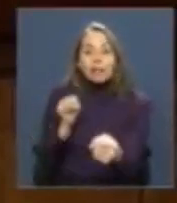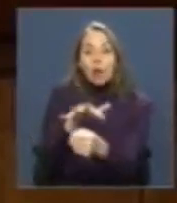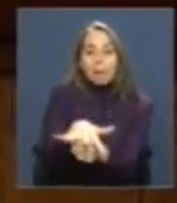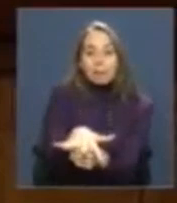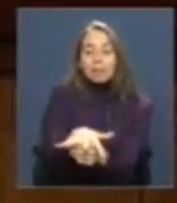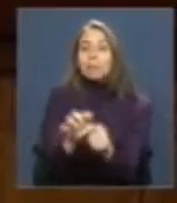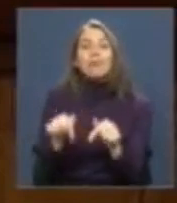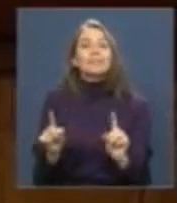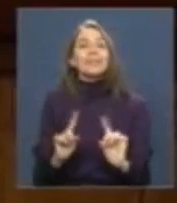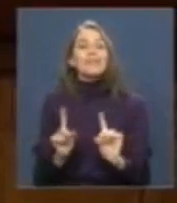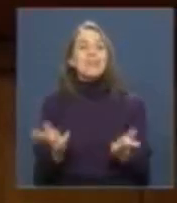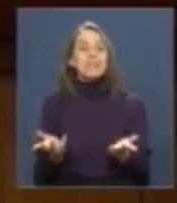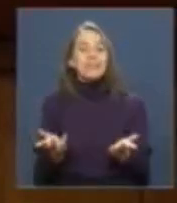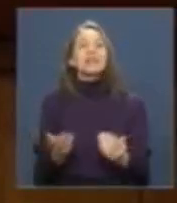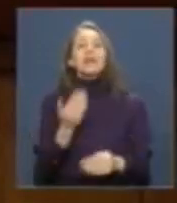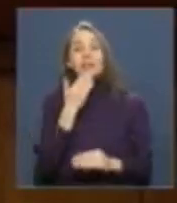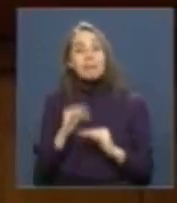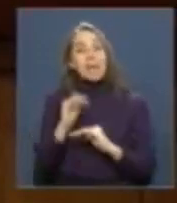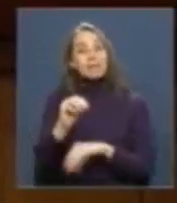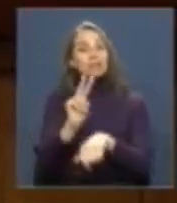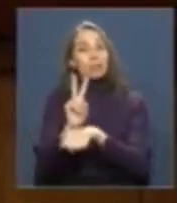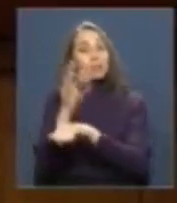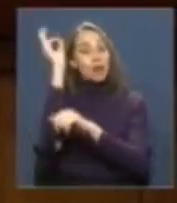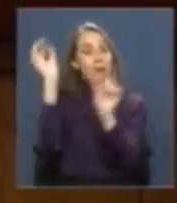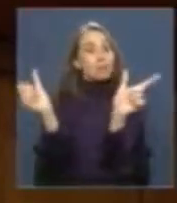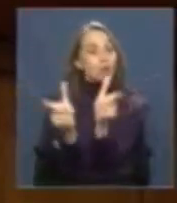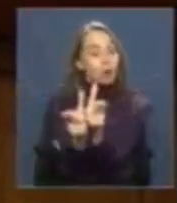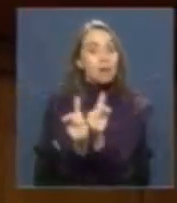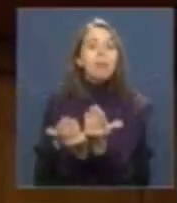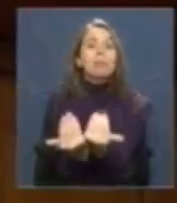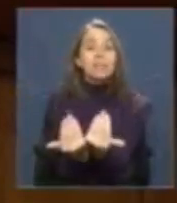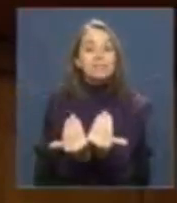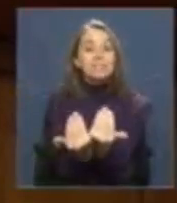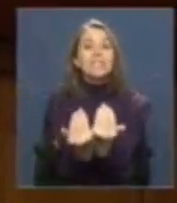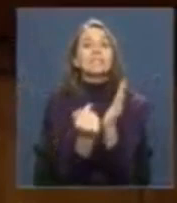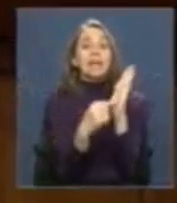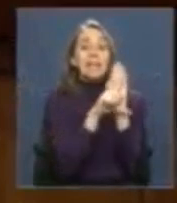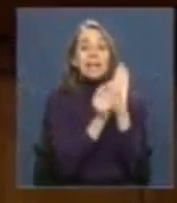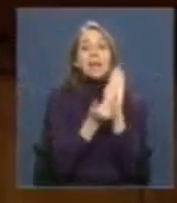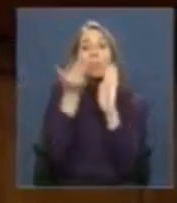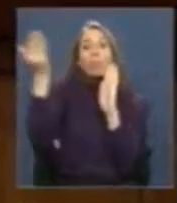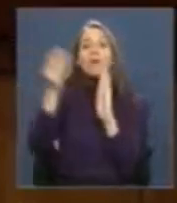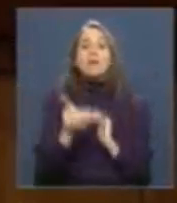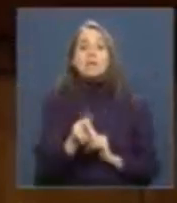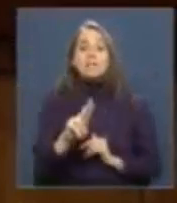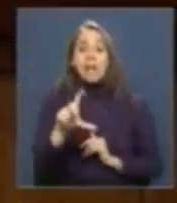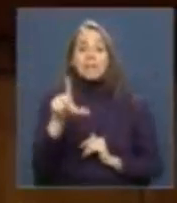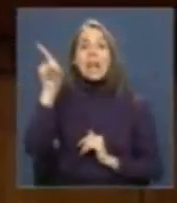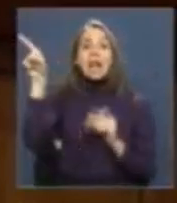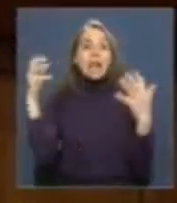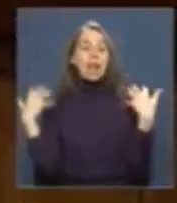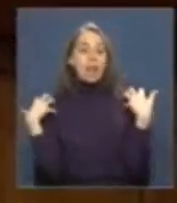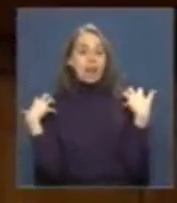también advirtió acerca de la necesidad de dotar al servel de las facultades para rechazar